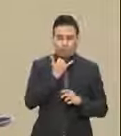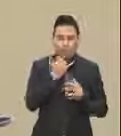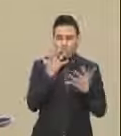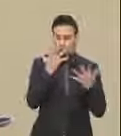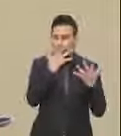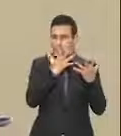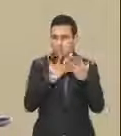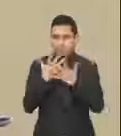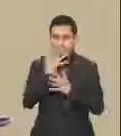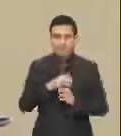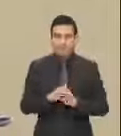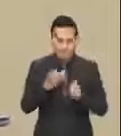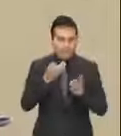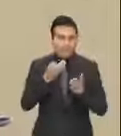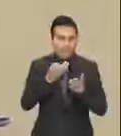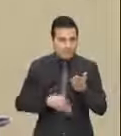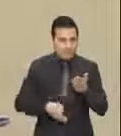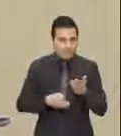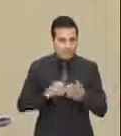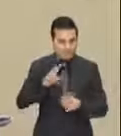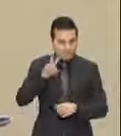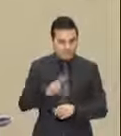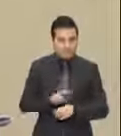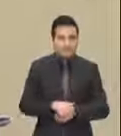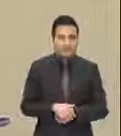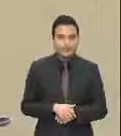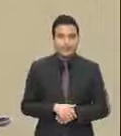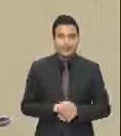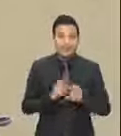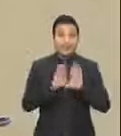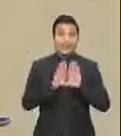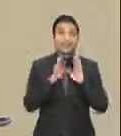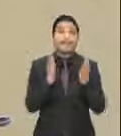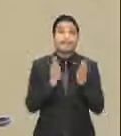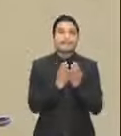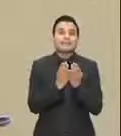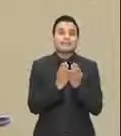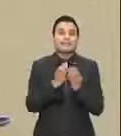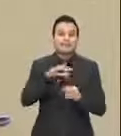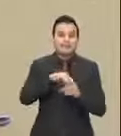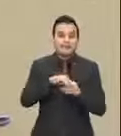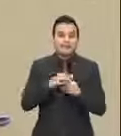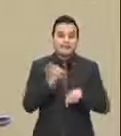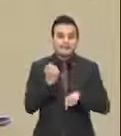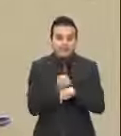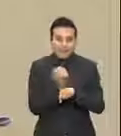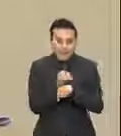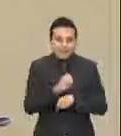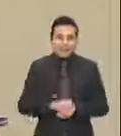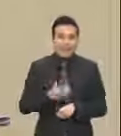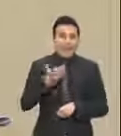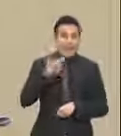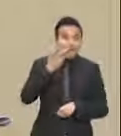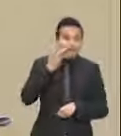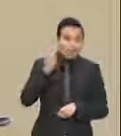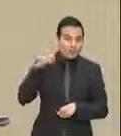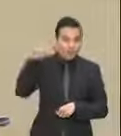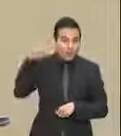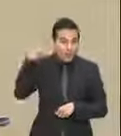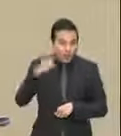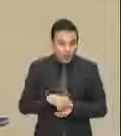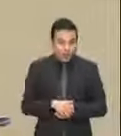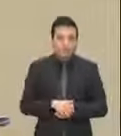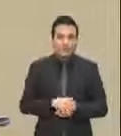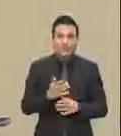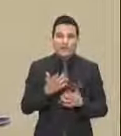falta de certidumbre las casillas zapato en las llamado ratón loco y las urnas embarazadas son